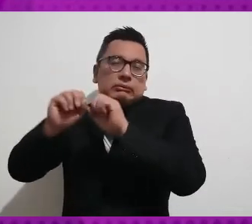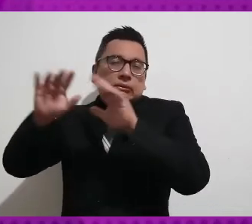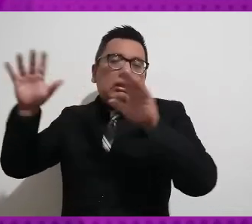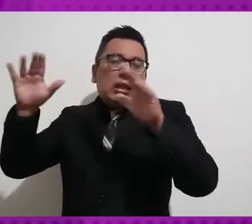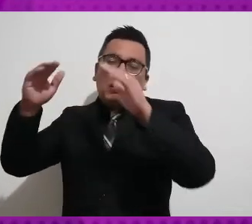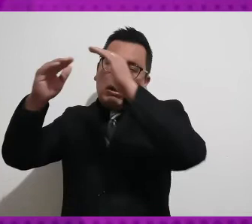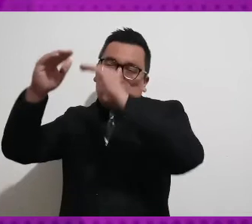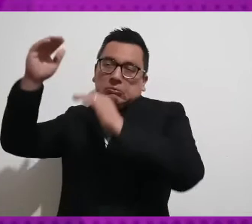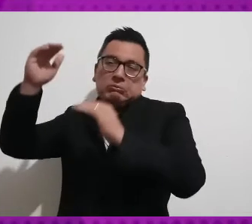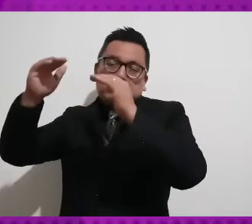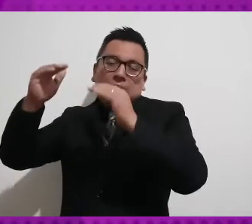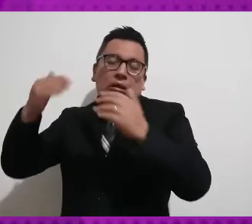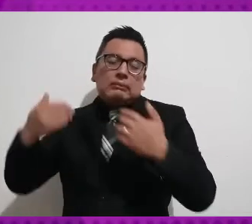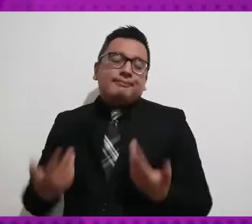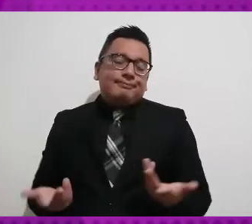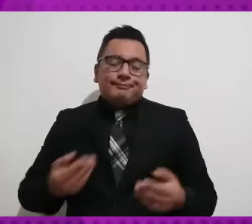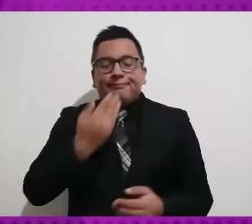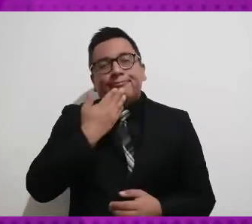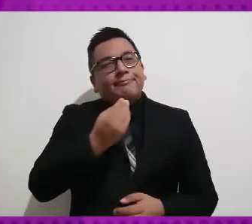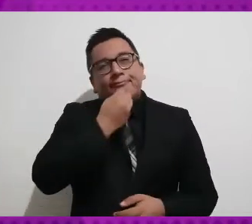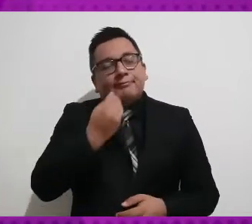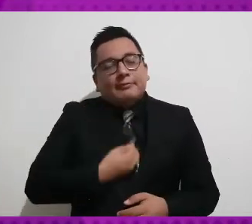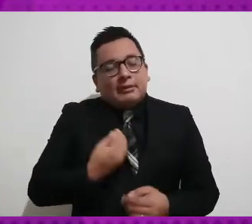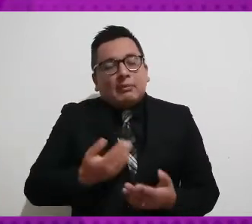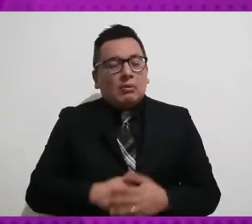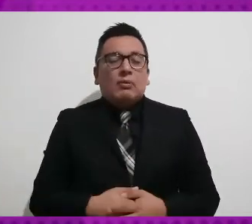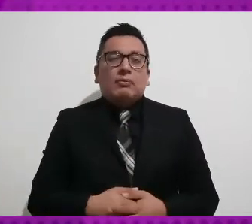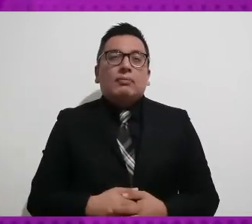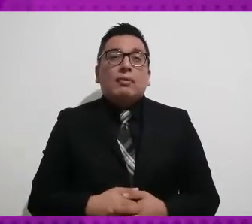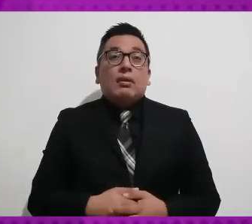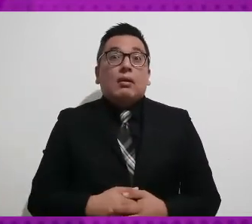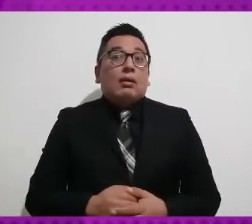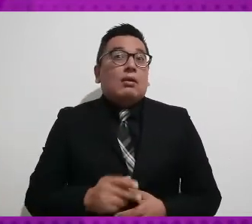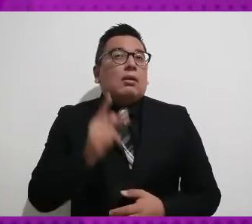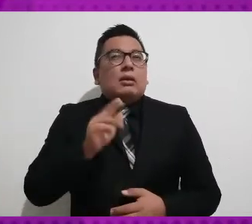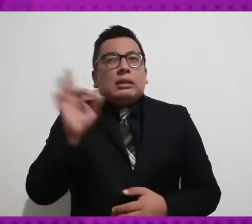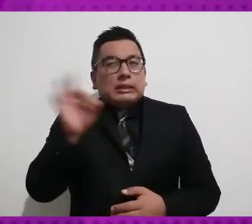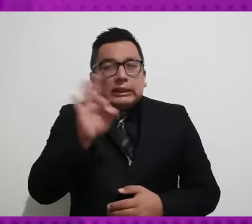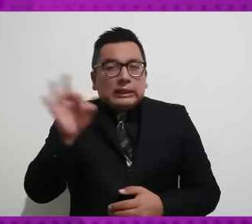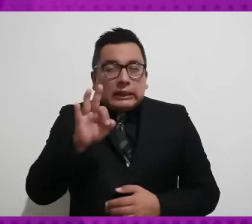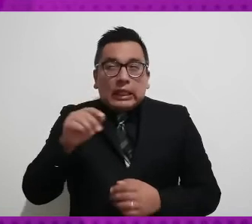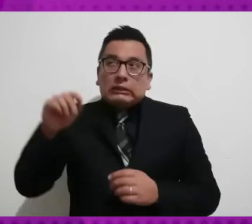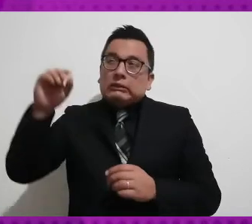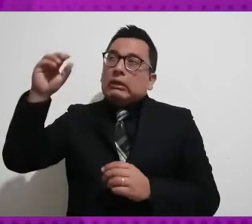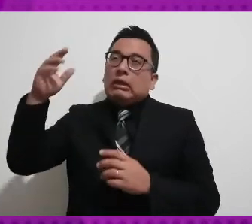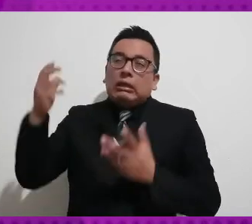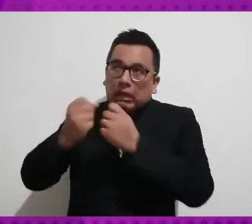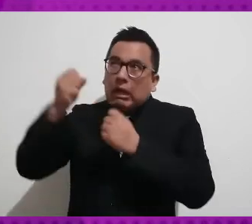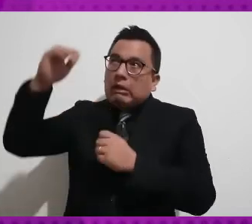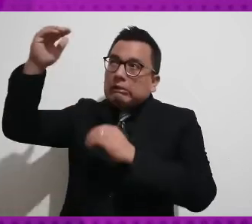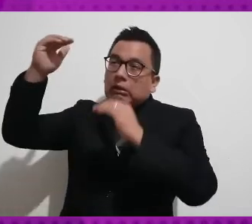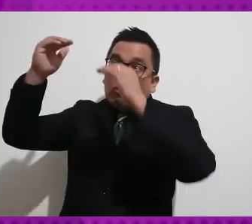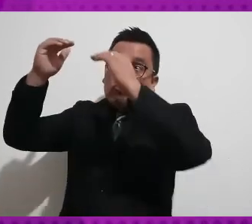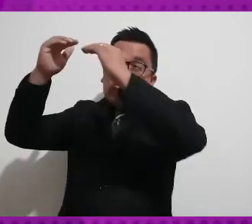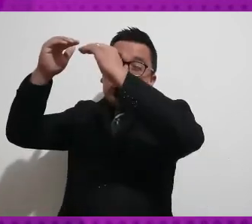tocamos estos temas, yo siempre lo comento, la realidad es de que los procesos que hemos llevado a cabo desde el 17 para